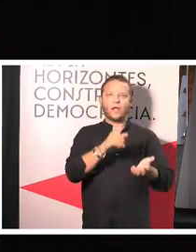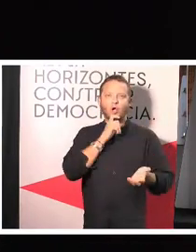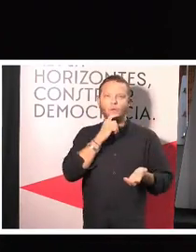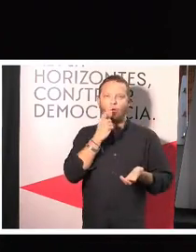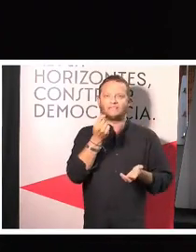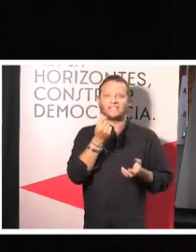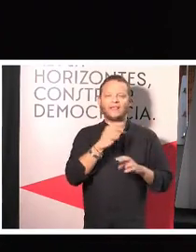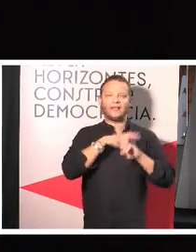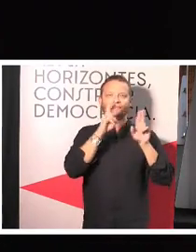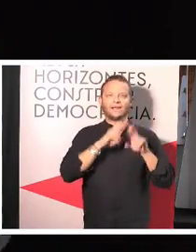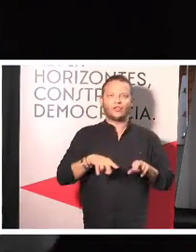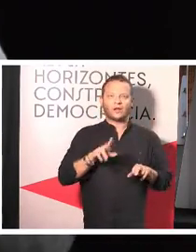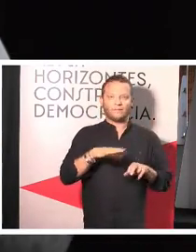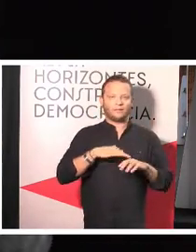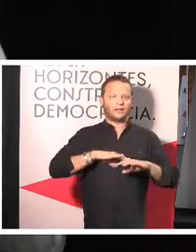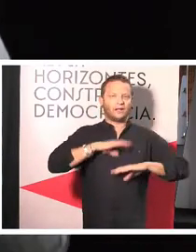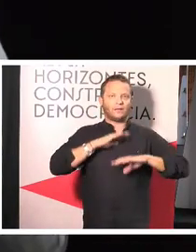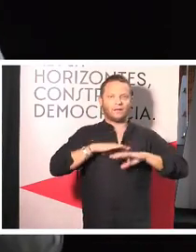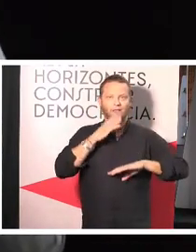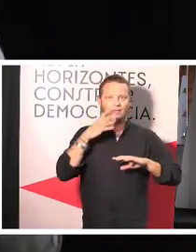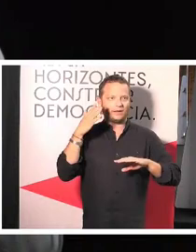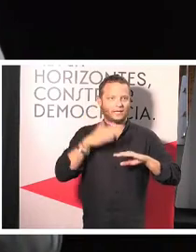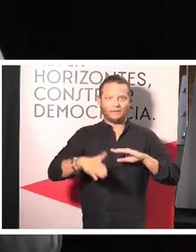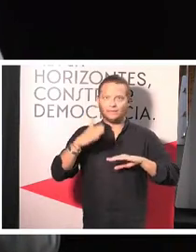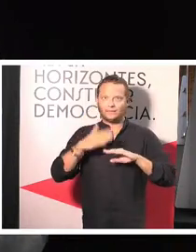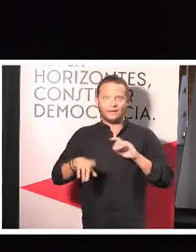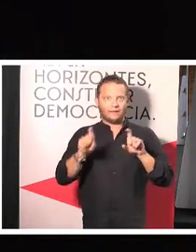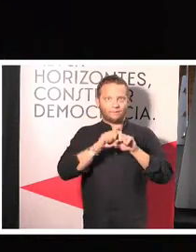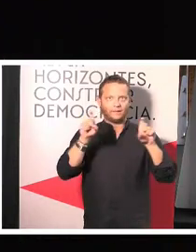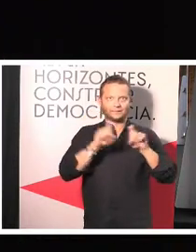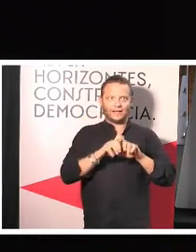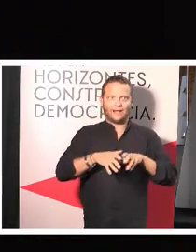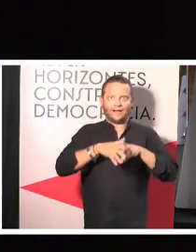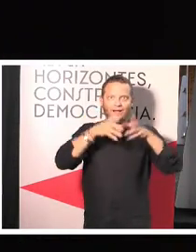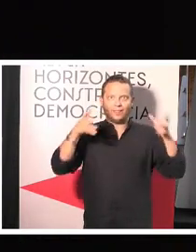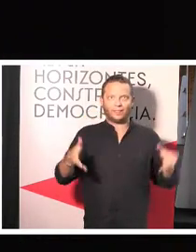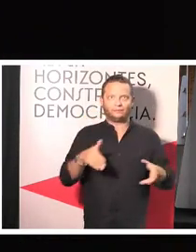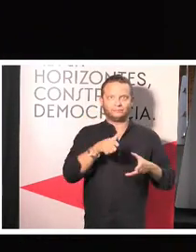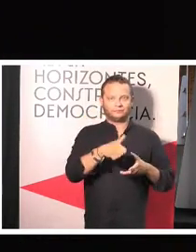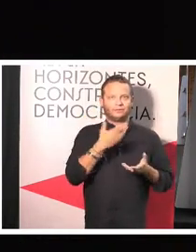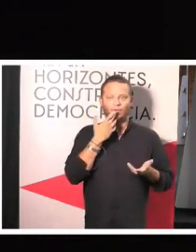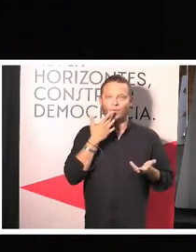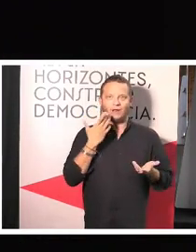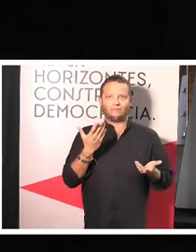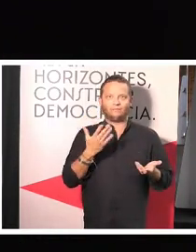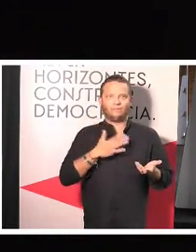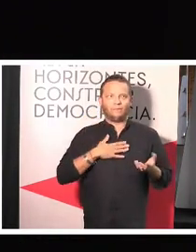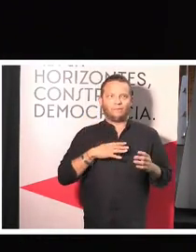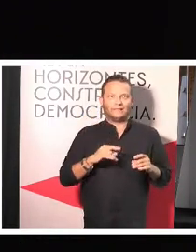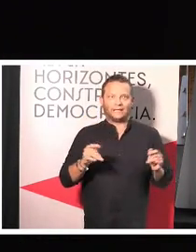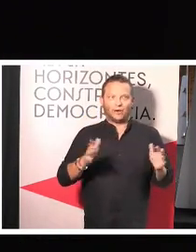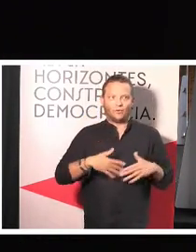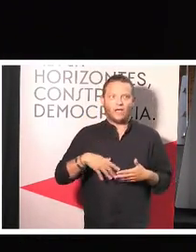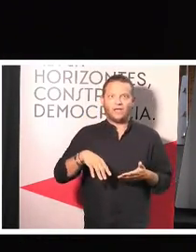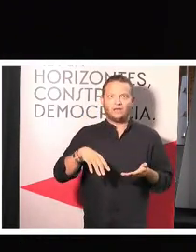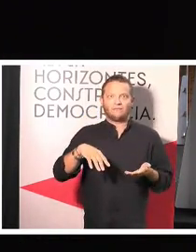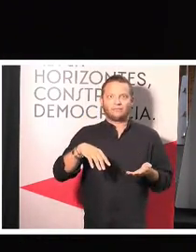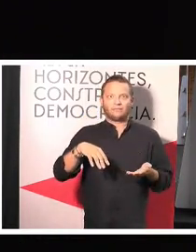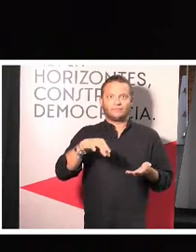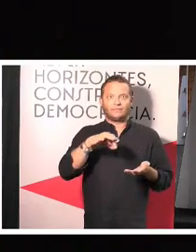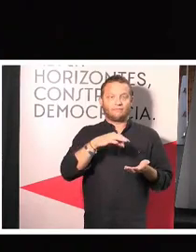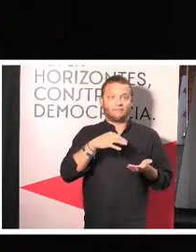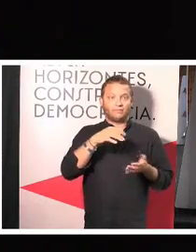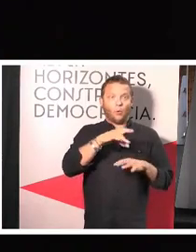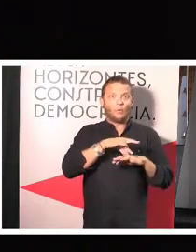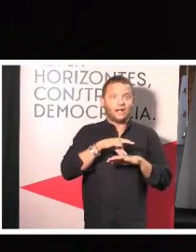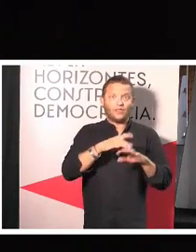fiscalidad internacional que sea capaz de poner coto a estas grandes empresas globalizadas que no tienen patria, no tienen ubicación más